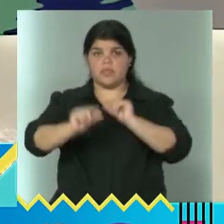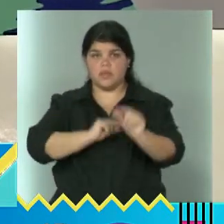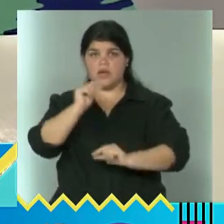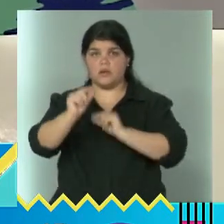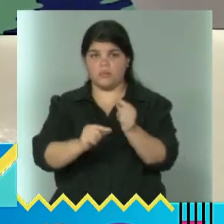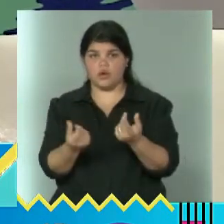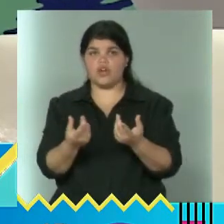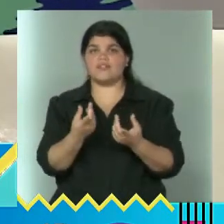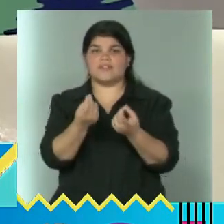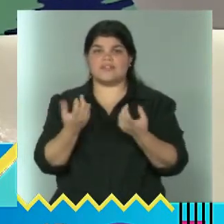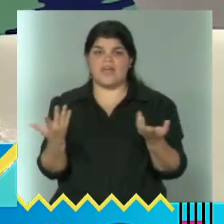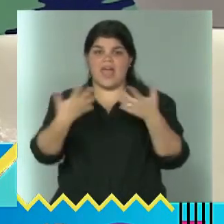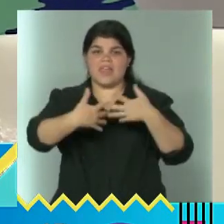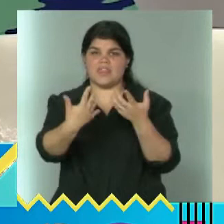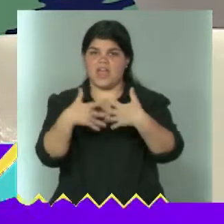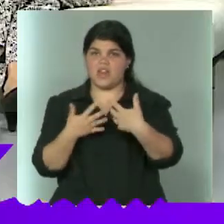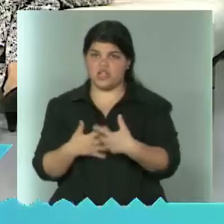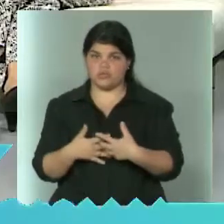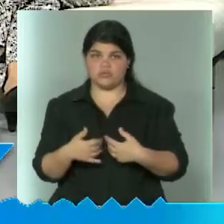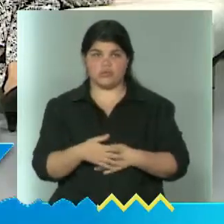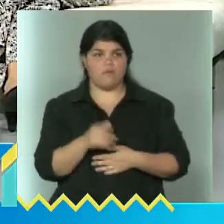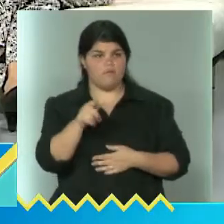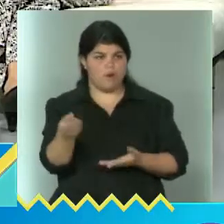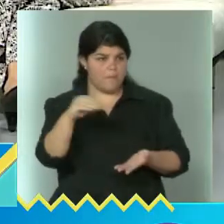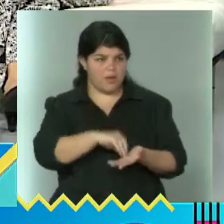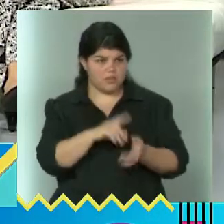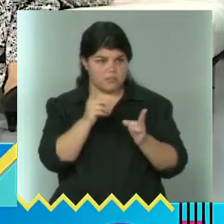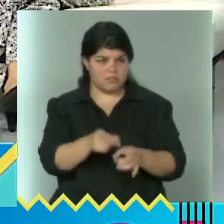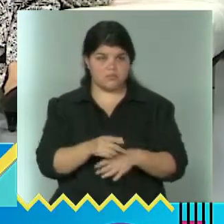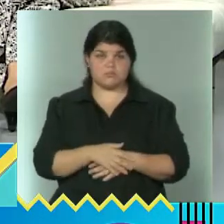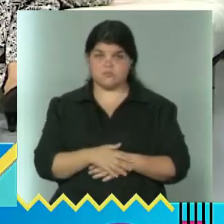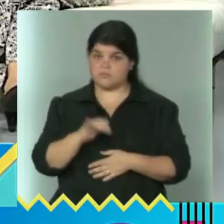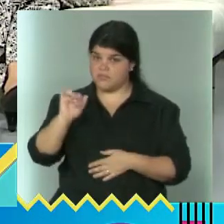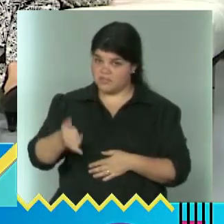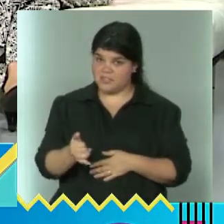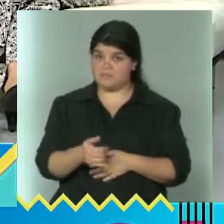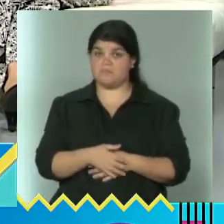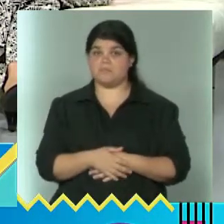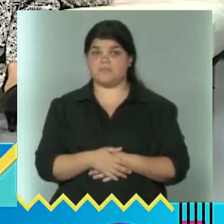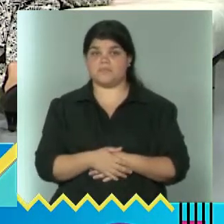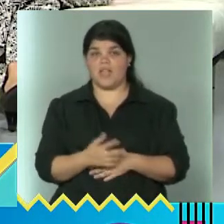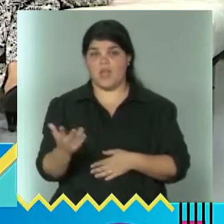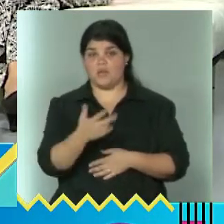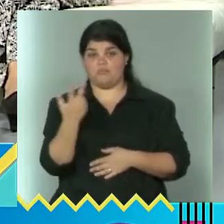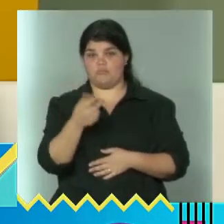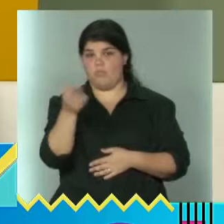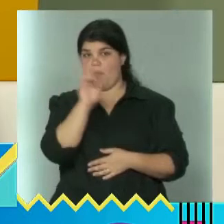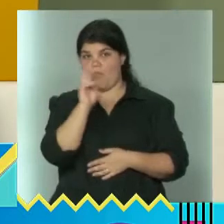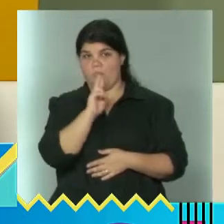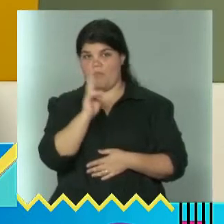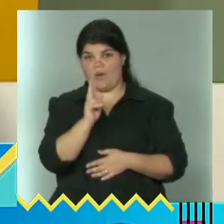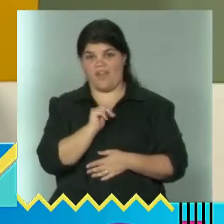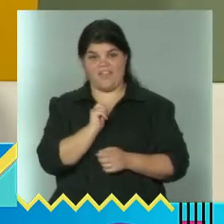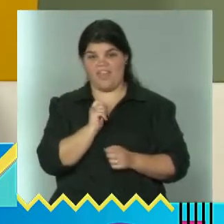necesitamos integrarnos todos. Bien, ¿le sumarías algo, Adrián? Sí, si me permiten las damas disentir con las dos.